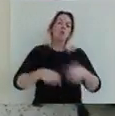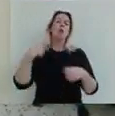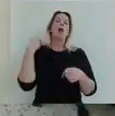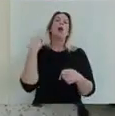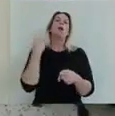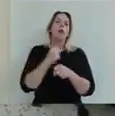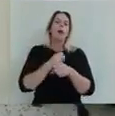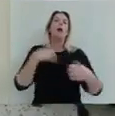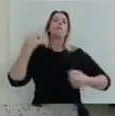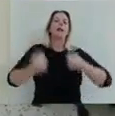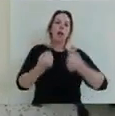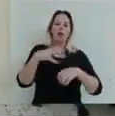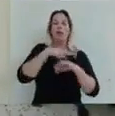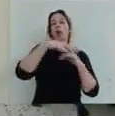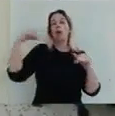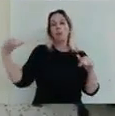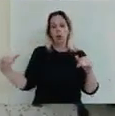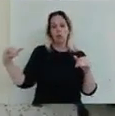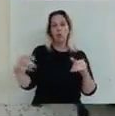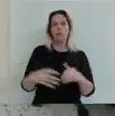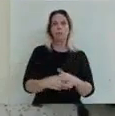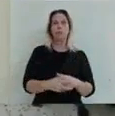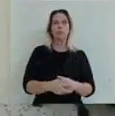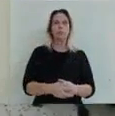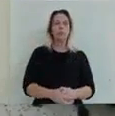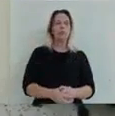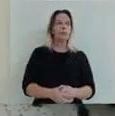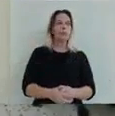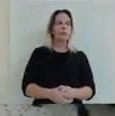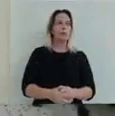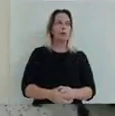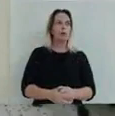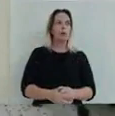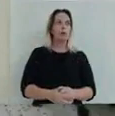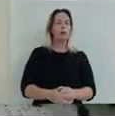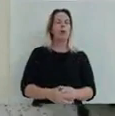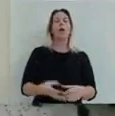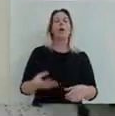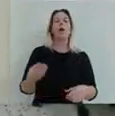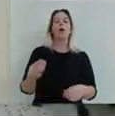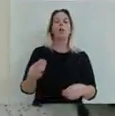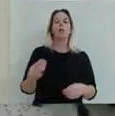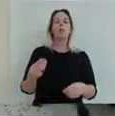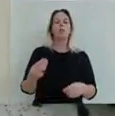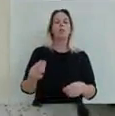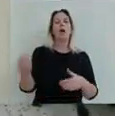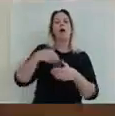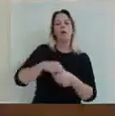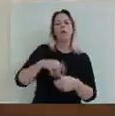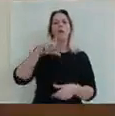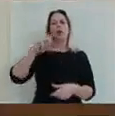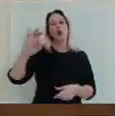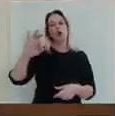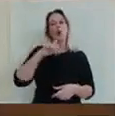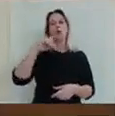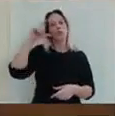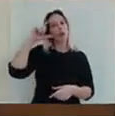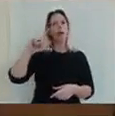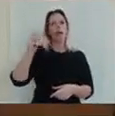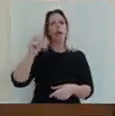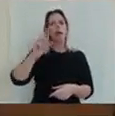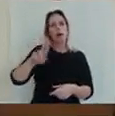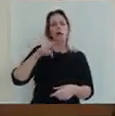Concejal Ferreira Adame. Sí, gracias, Presidente. Esta nota también está relacionada con el municipio y el hospital, así